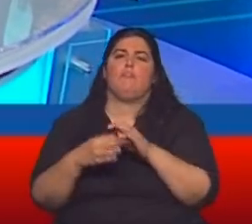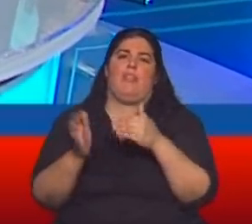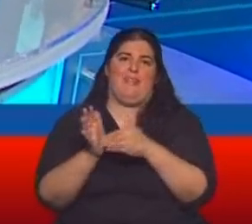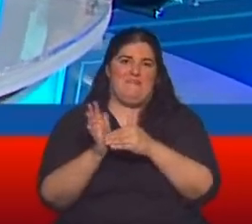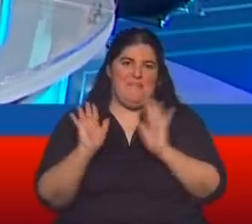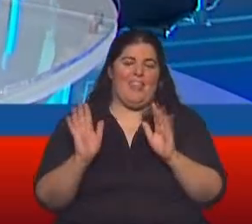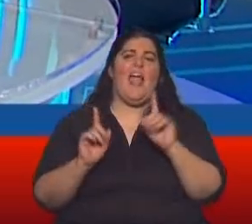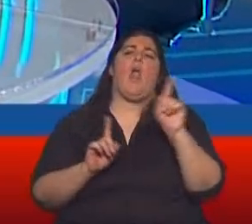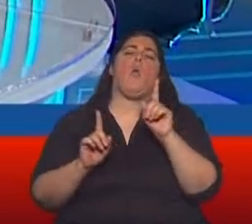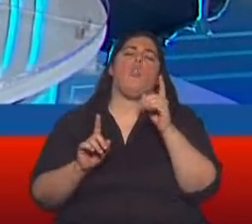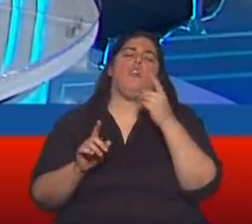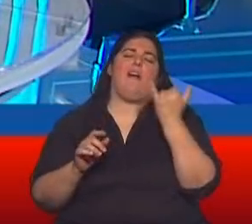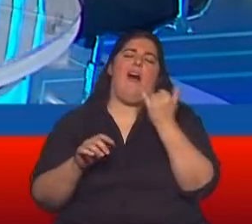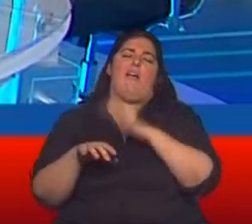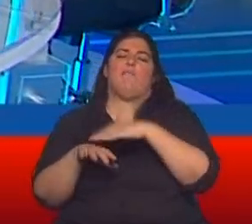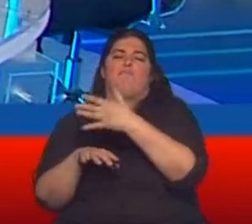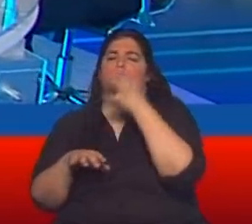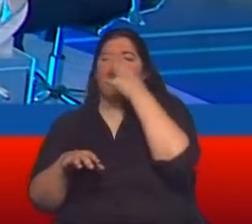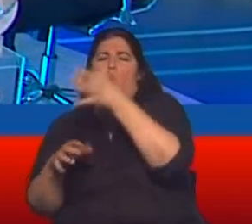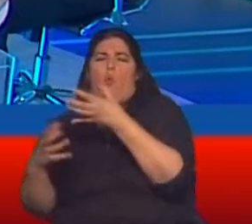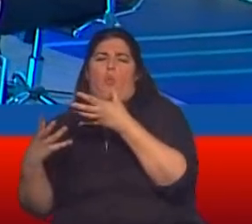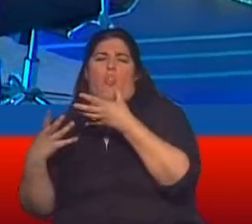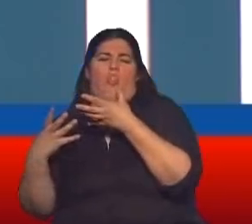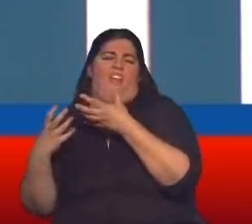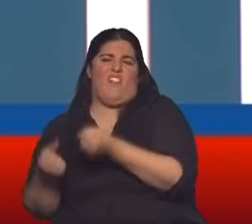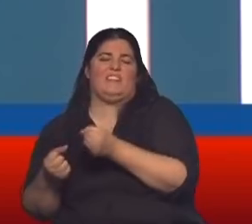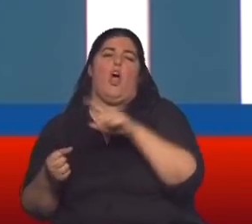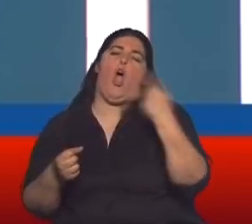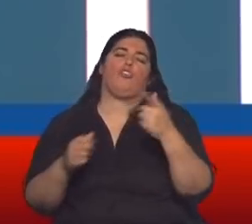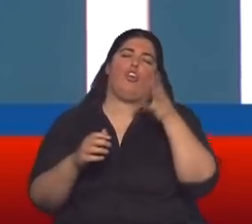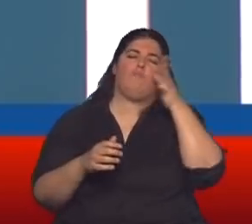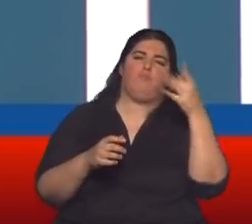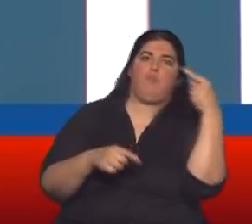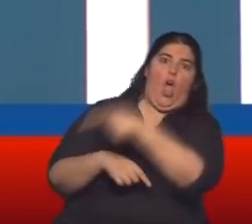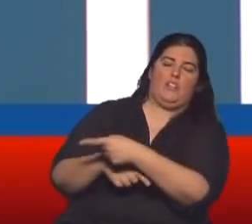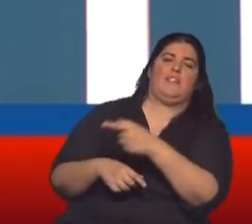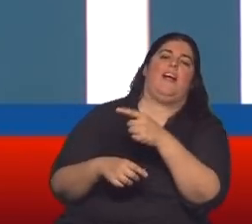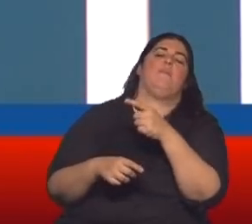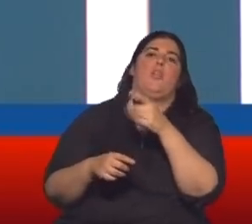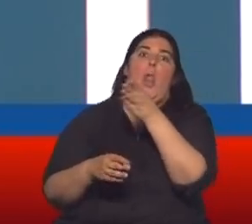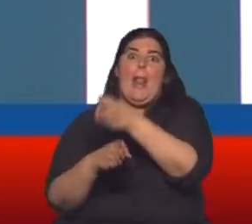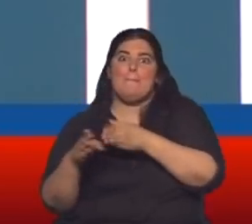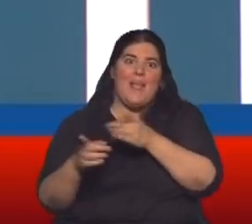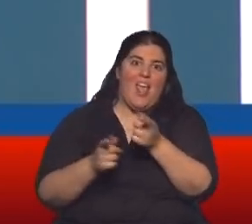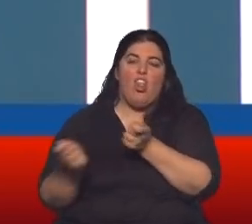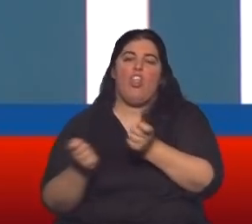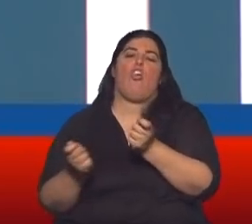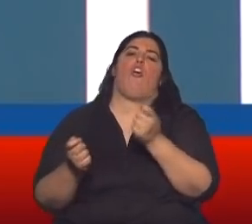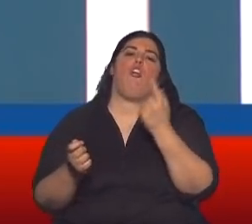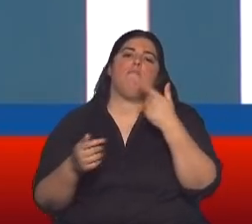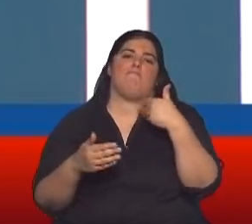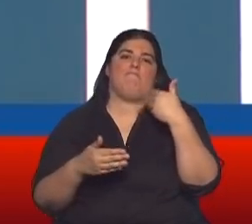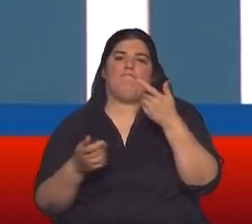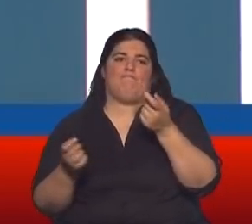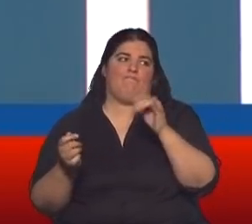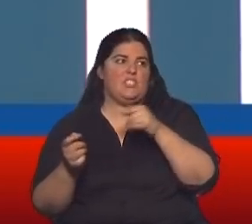los extremos, la defensa o directamente el pedido de vacancia, hay muchos sectores que están oscilando para ver efectivamente